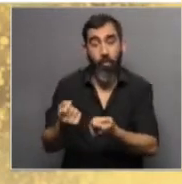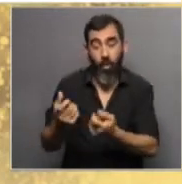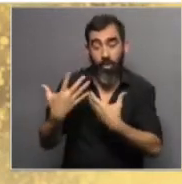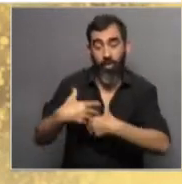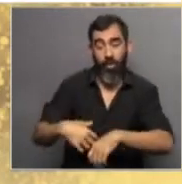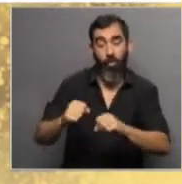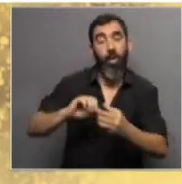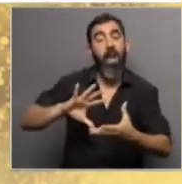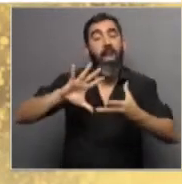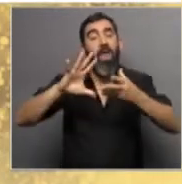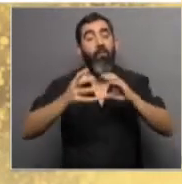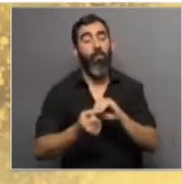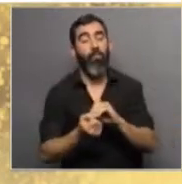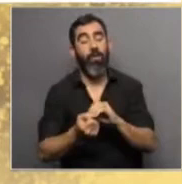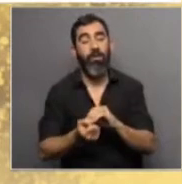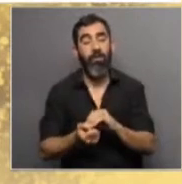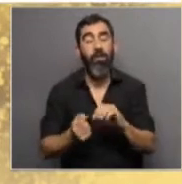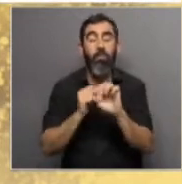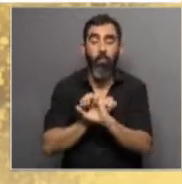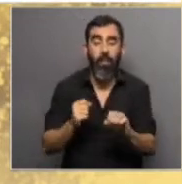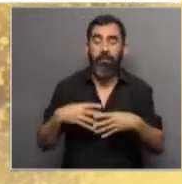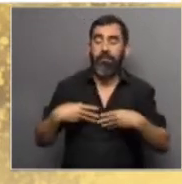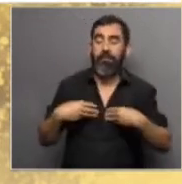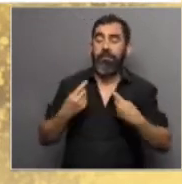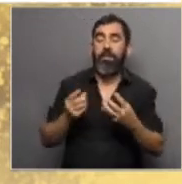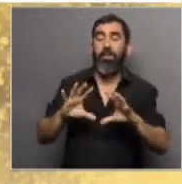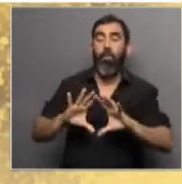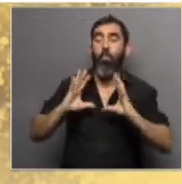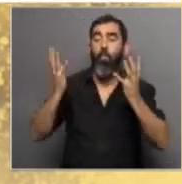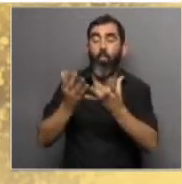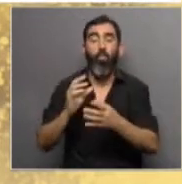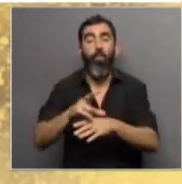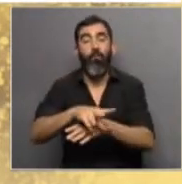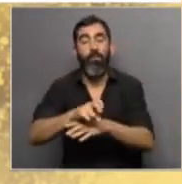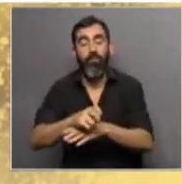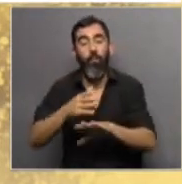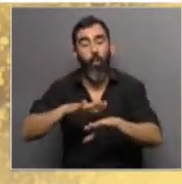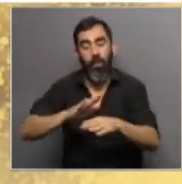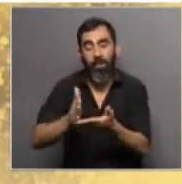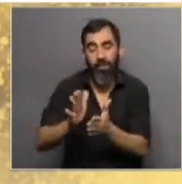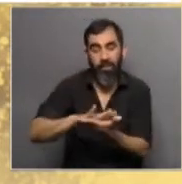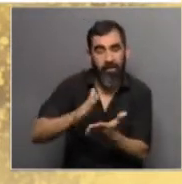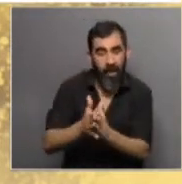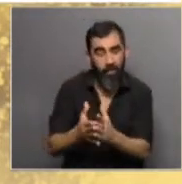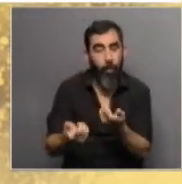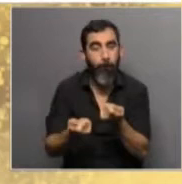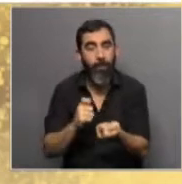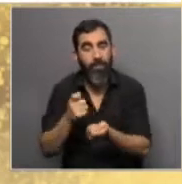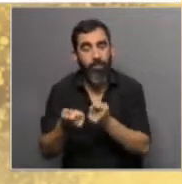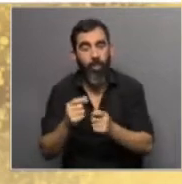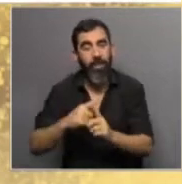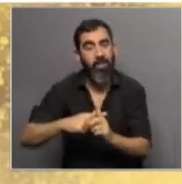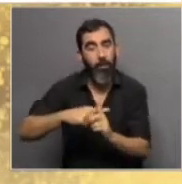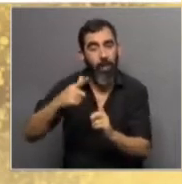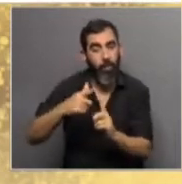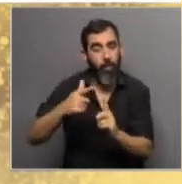el mecanismo molecular que nos permite percibir el mundo físico a través del tacto, la presión y la temperatura. Acá se